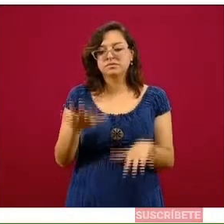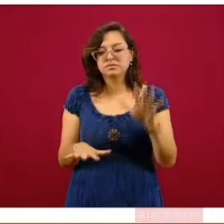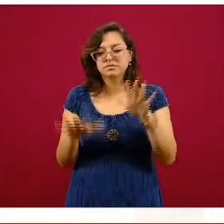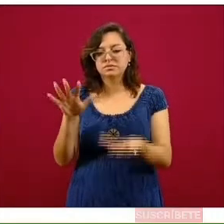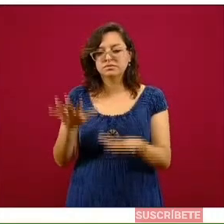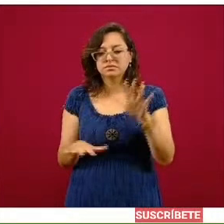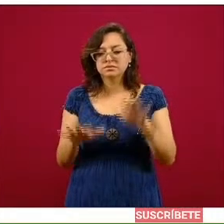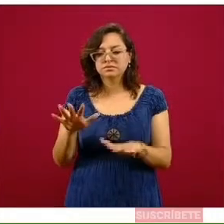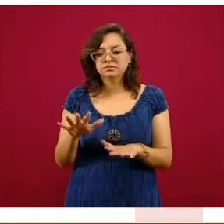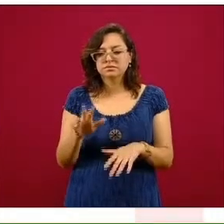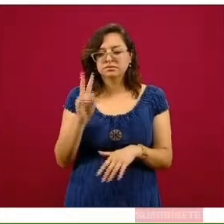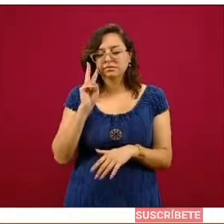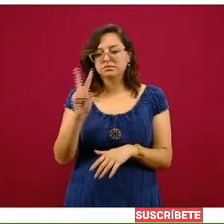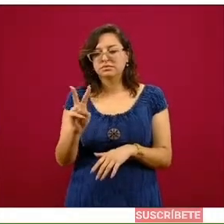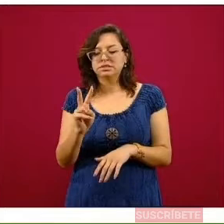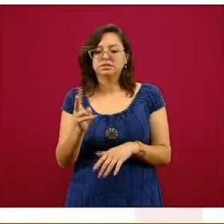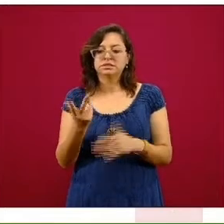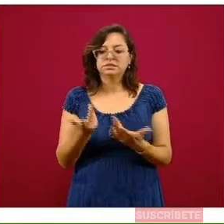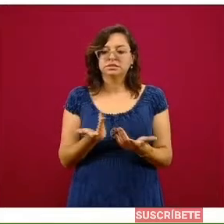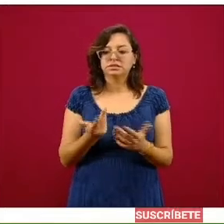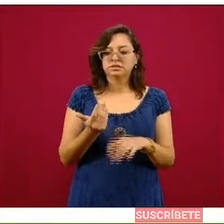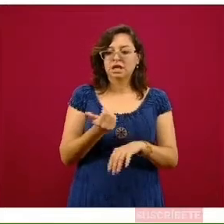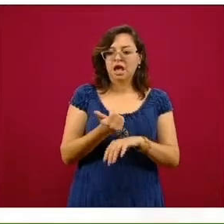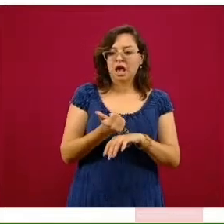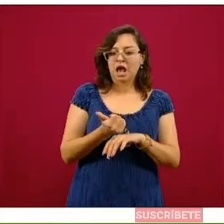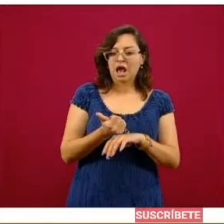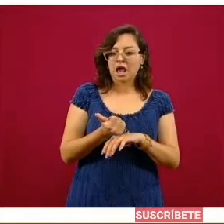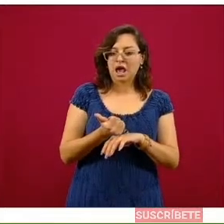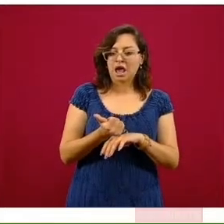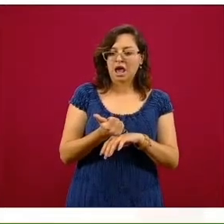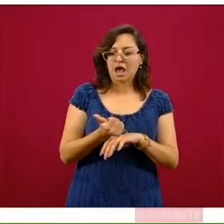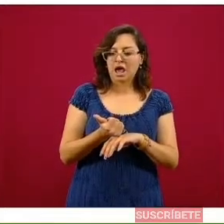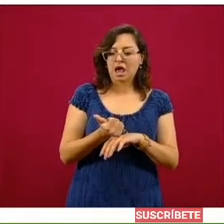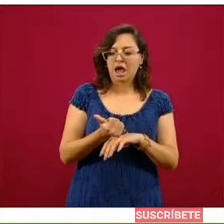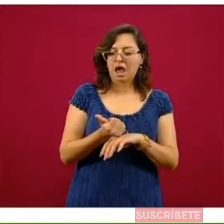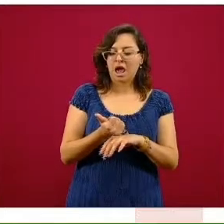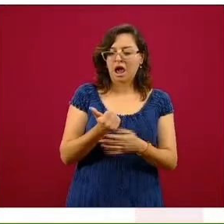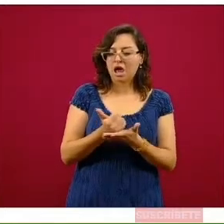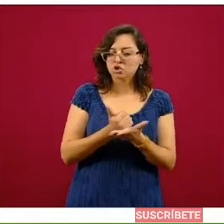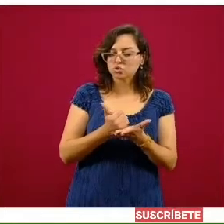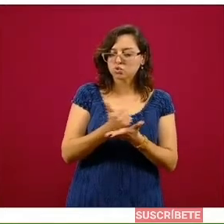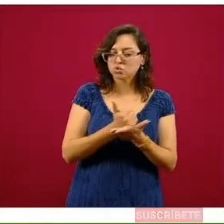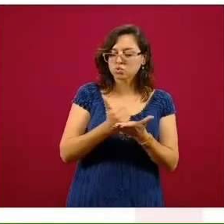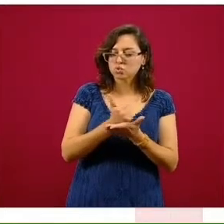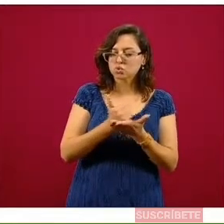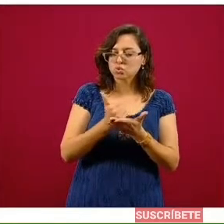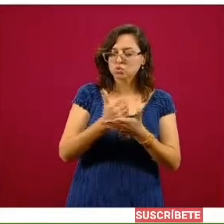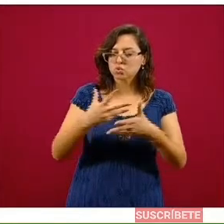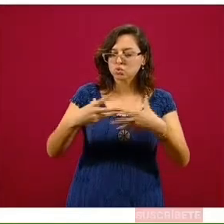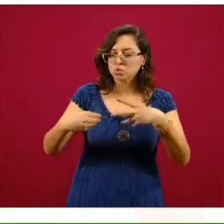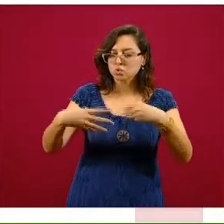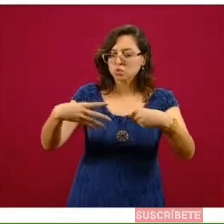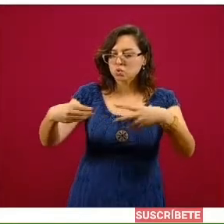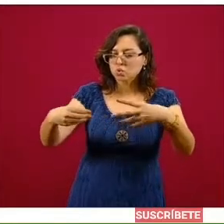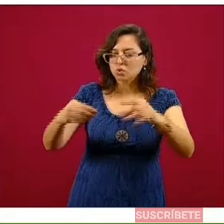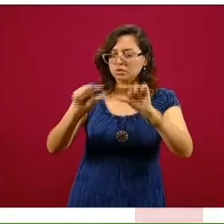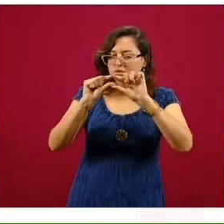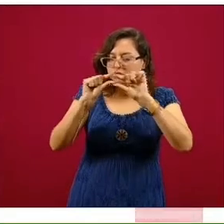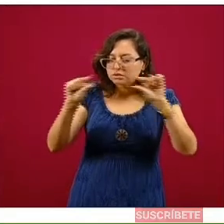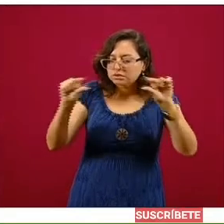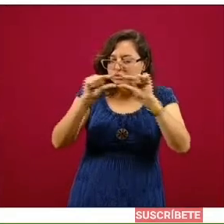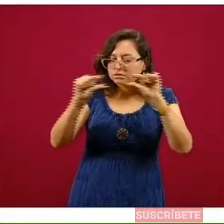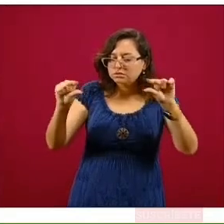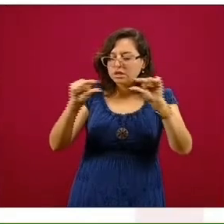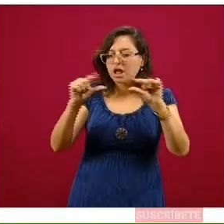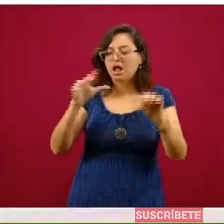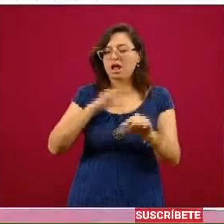azul muy grande y a veces hay poquita, y la más pequeñita es aquí. Eso es la dispersión, es la varianza, es un término